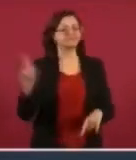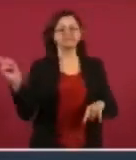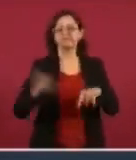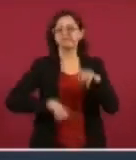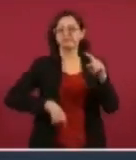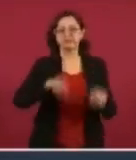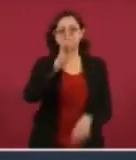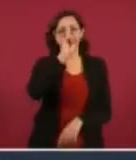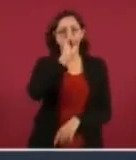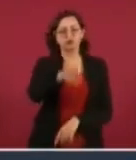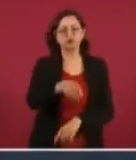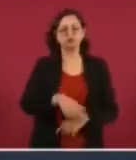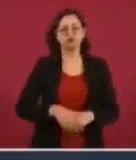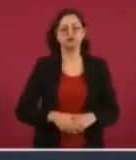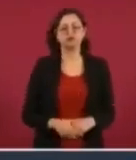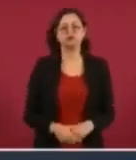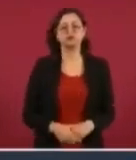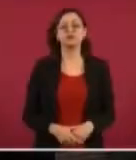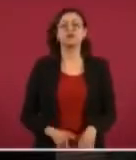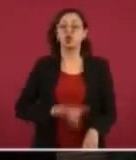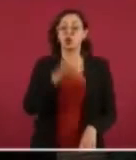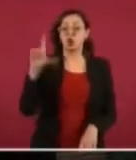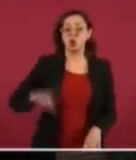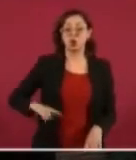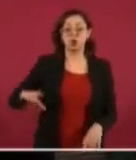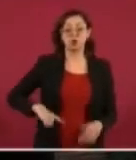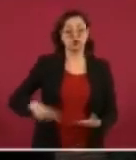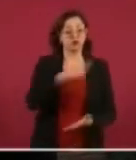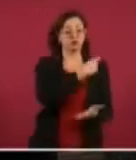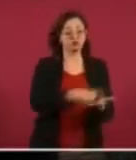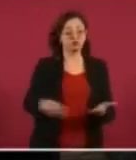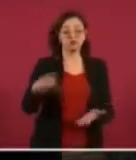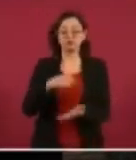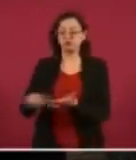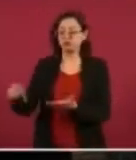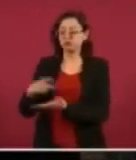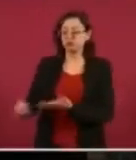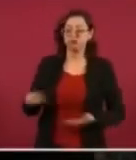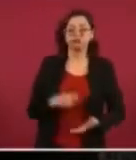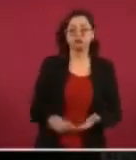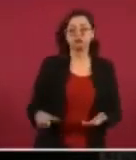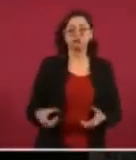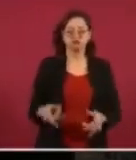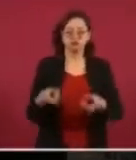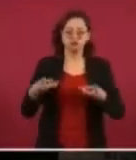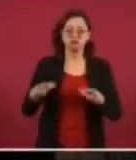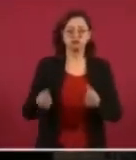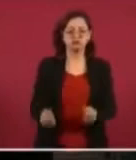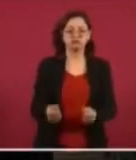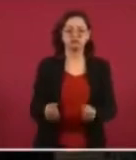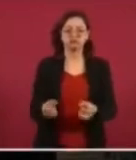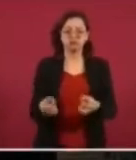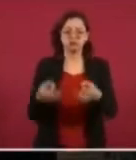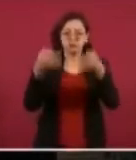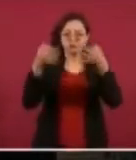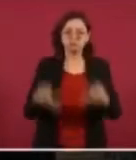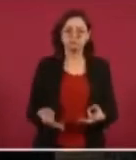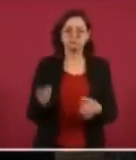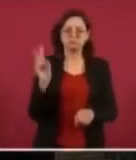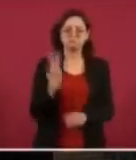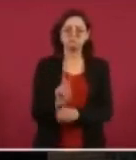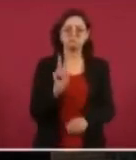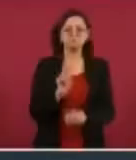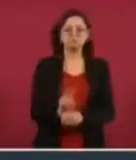Todas las compras del gobierno se hacen de manera consolidada y bajo